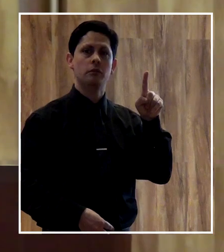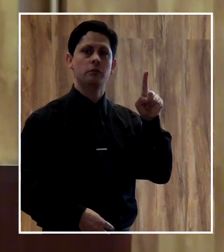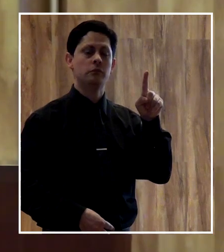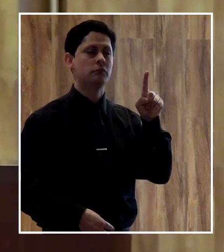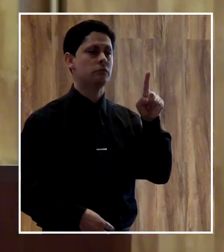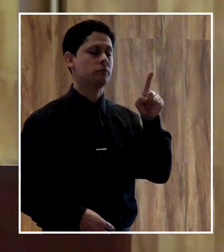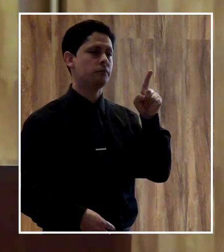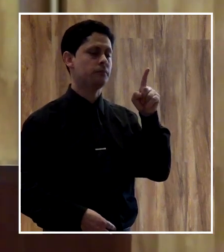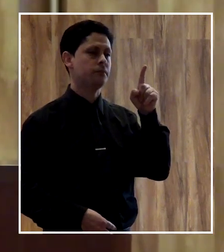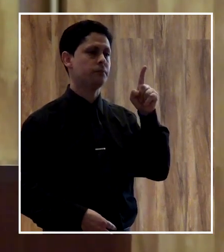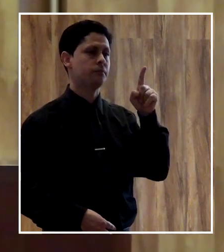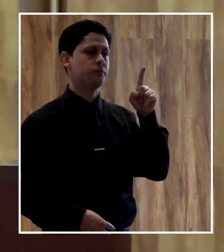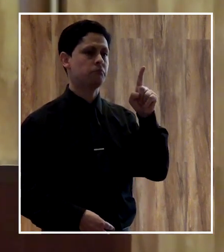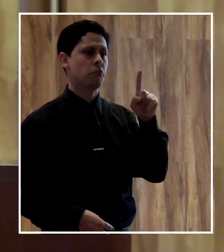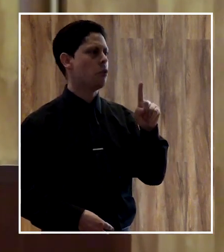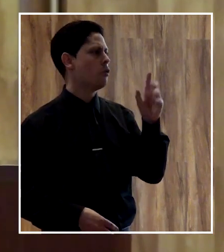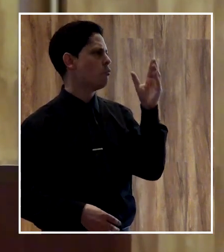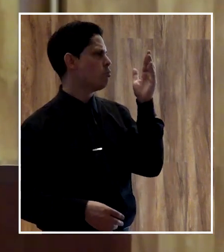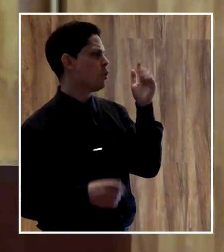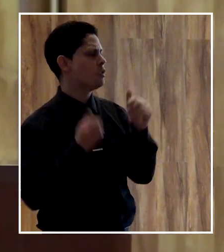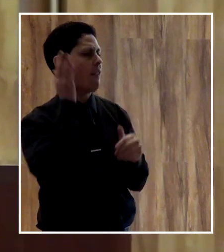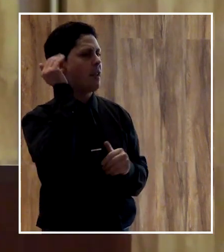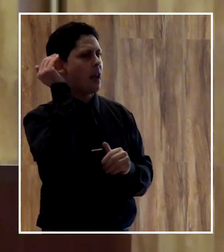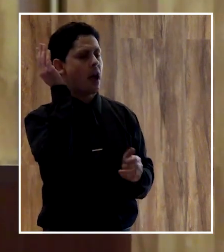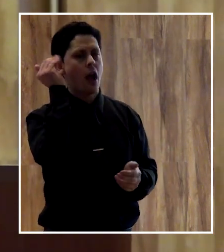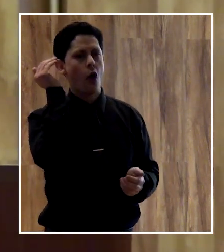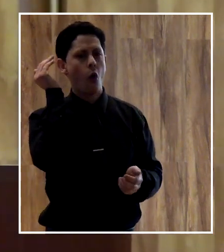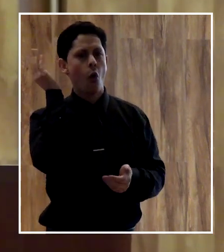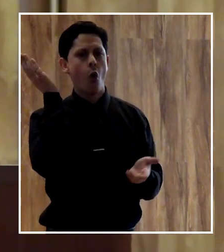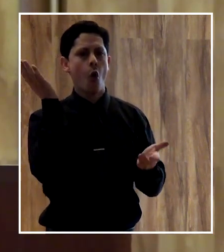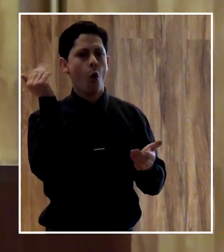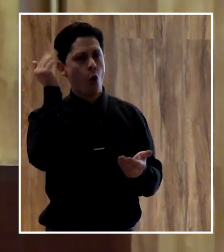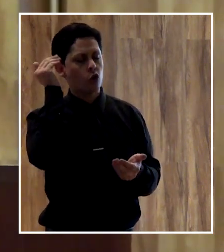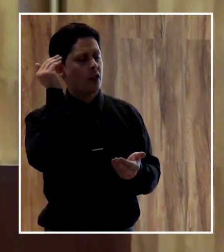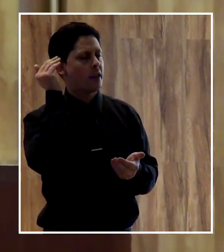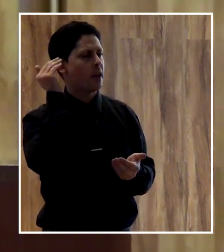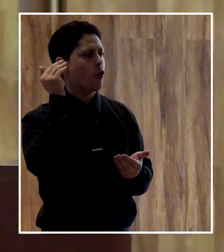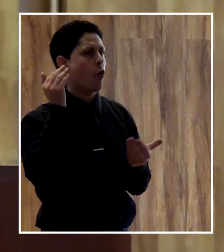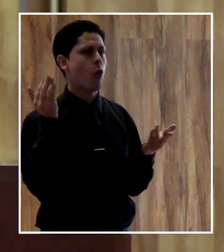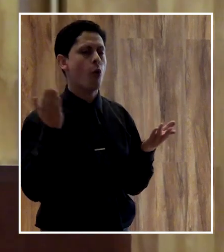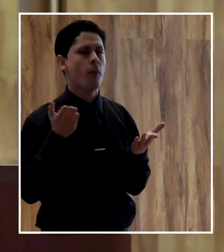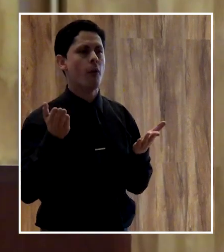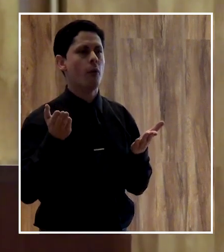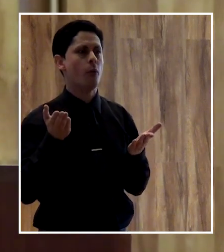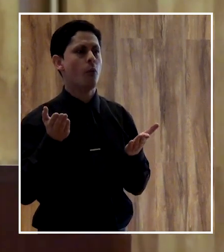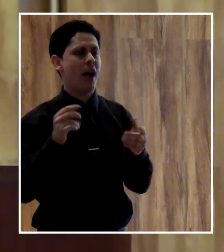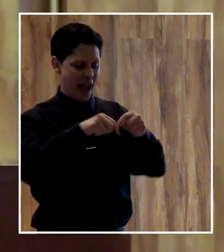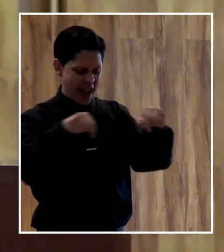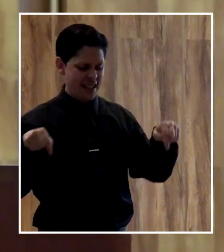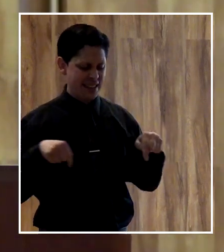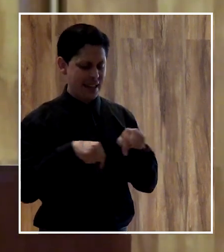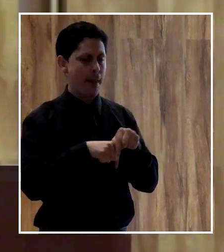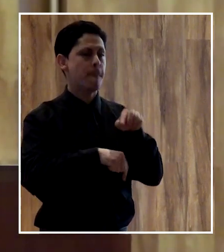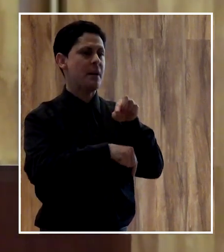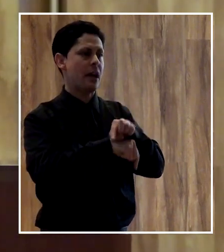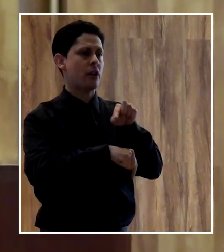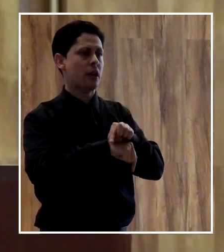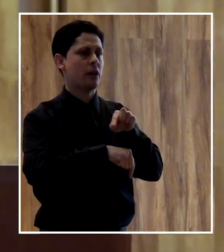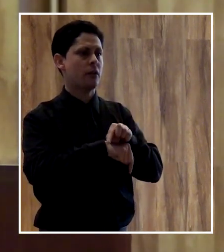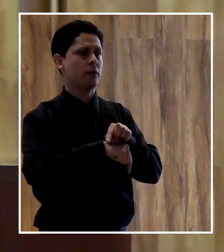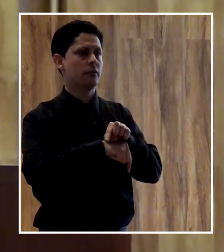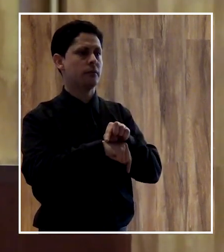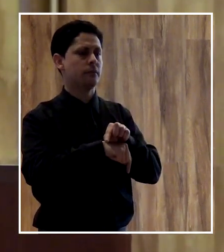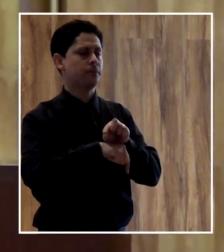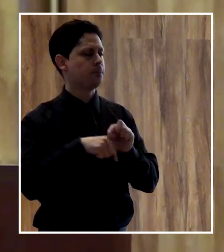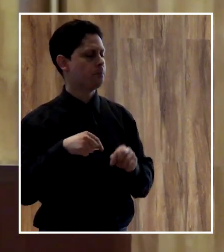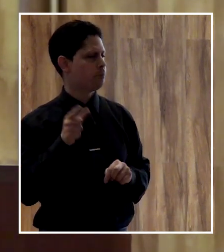pero no encontraba bien su significado, lo que unía a este pedagógico